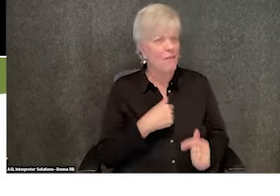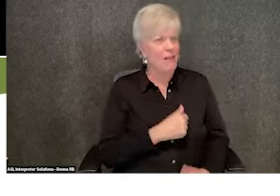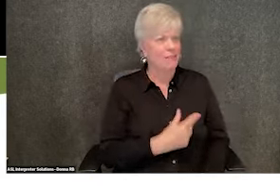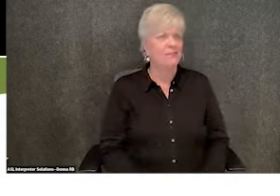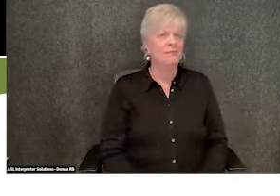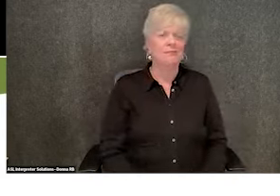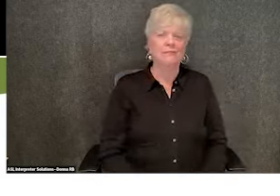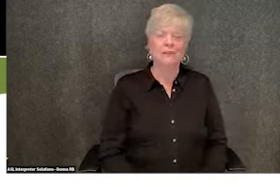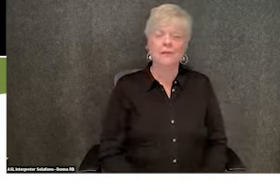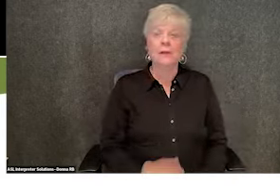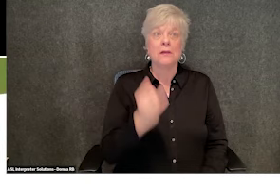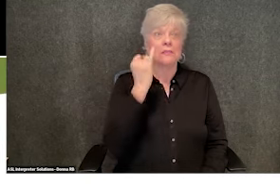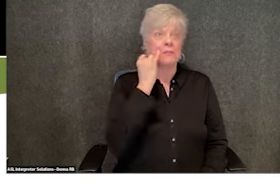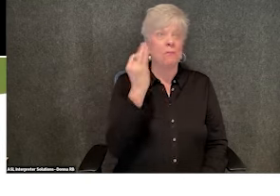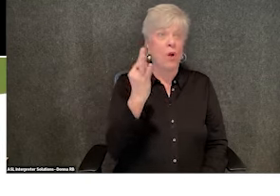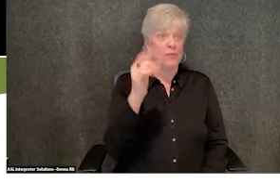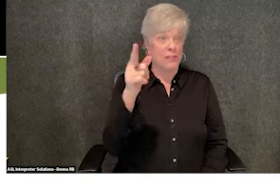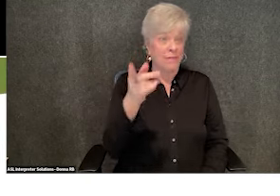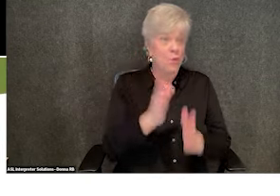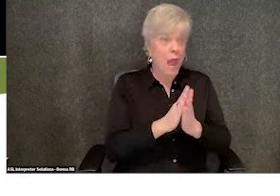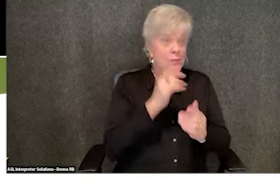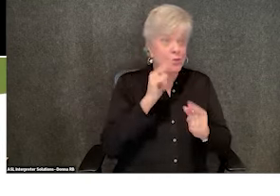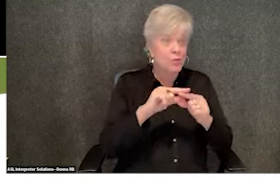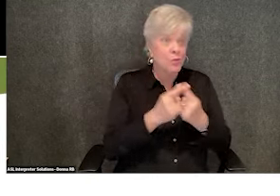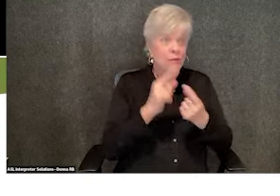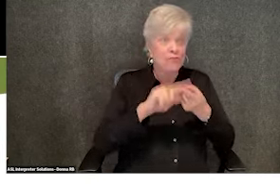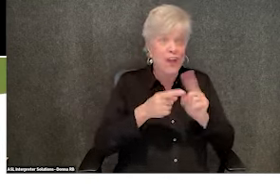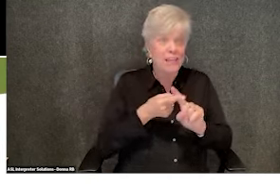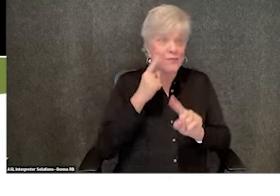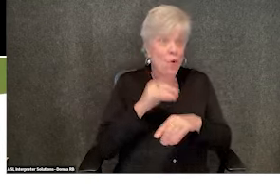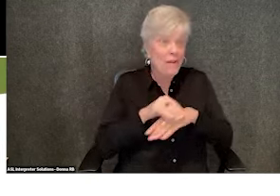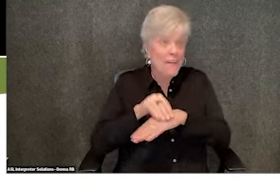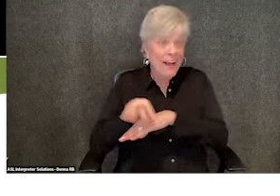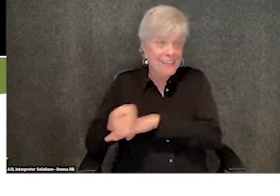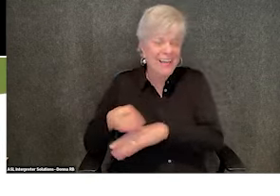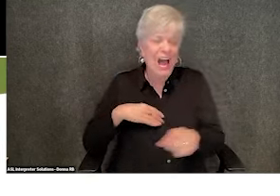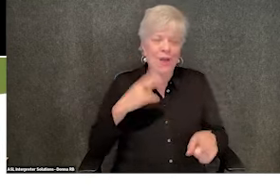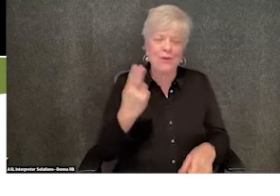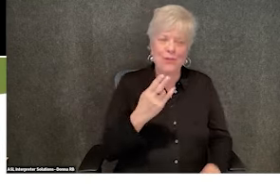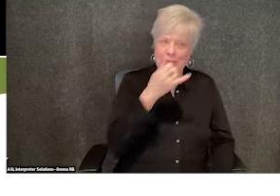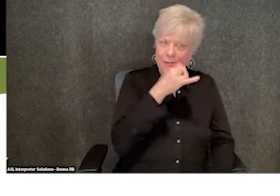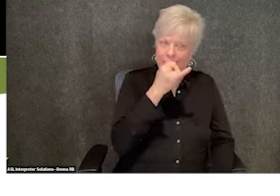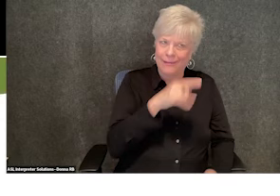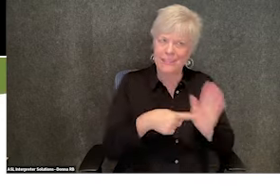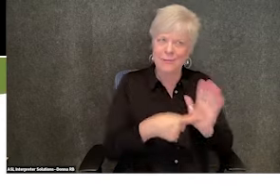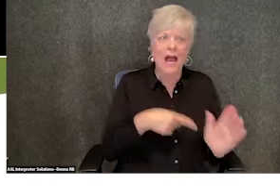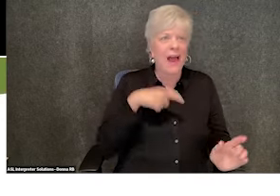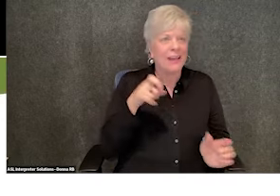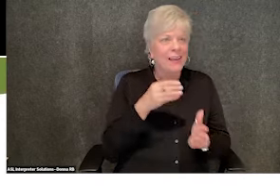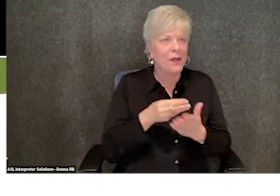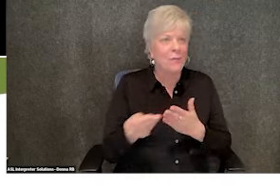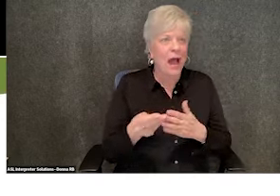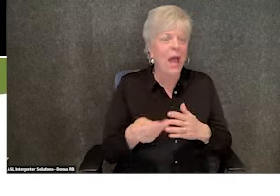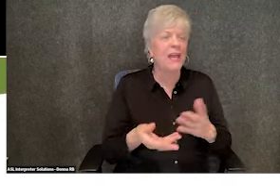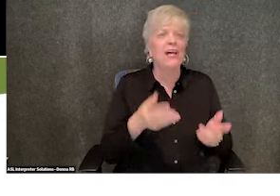utilizamos la toma de decisiones con apoyo. Siempre si uno ha preguntado a sus amigos, sus amistades,